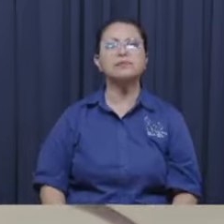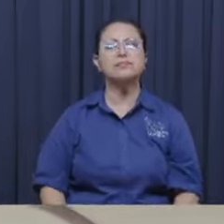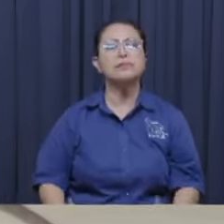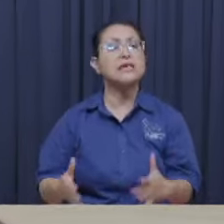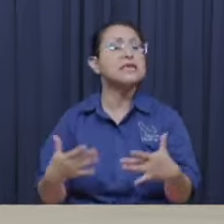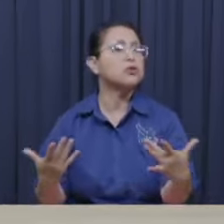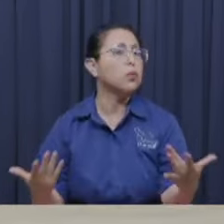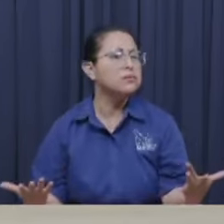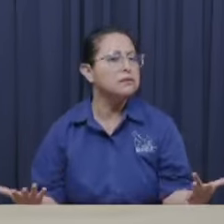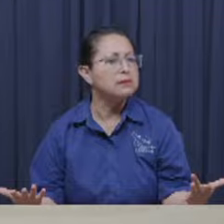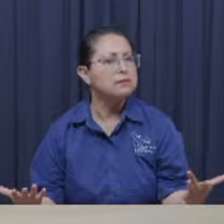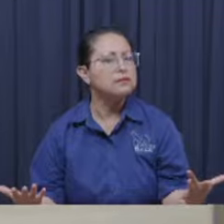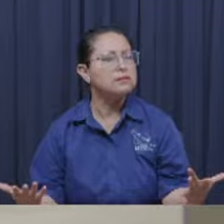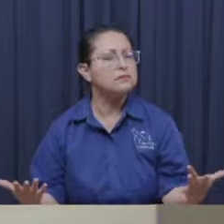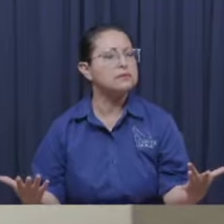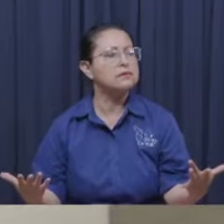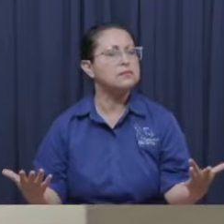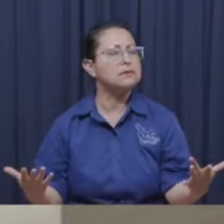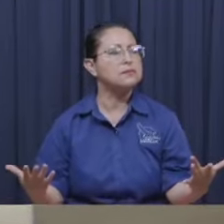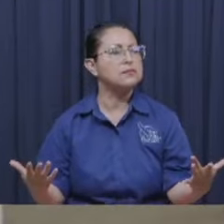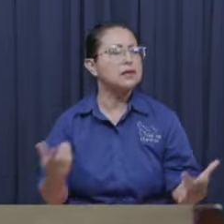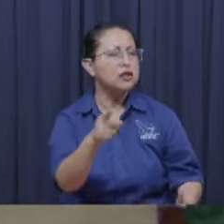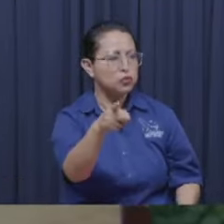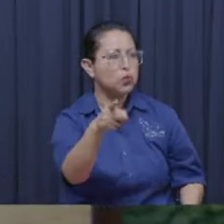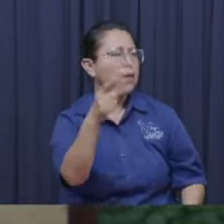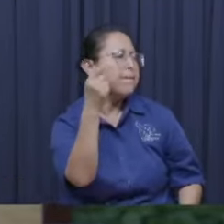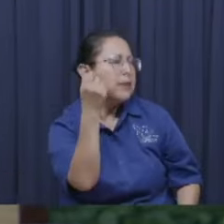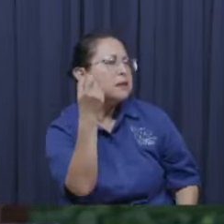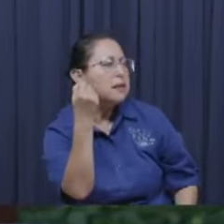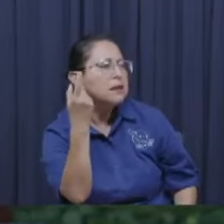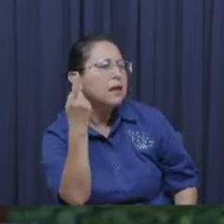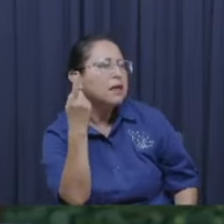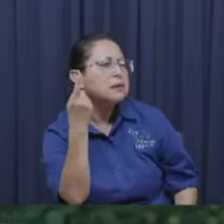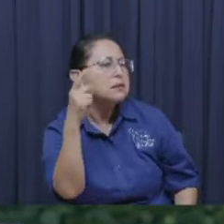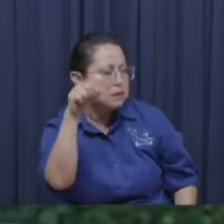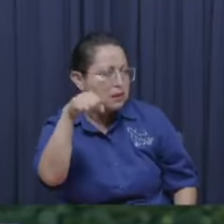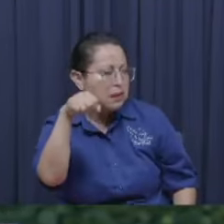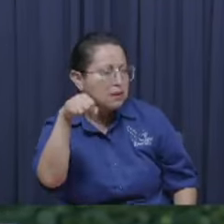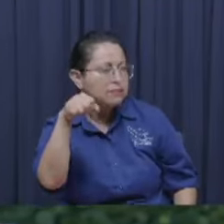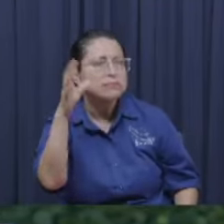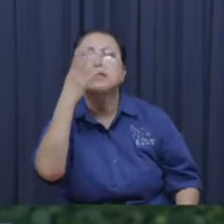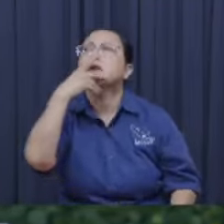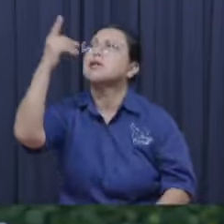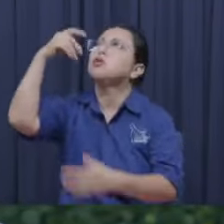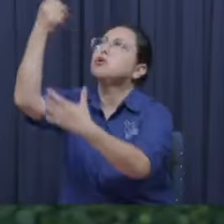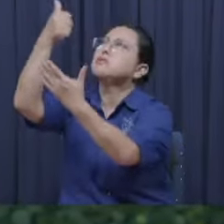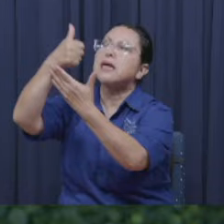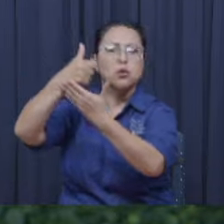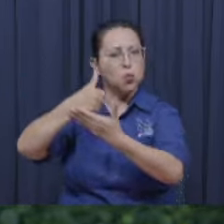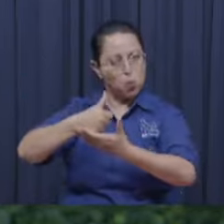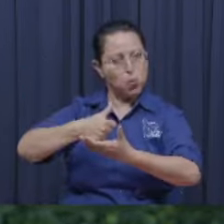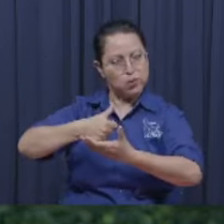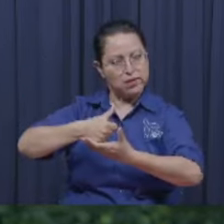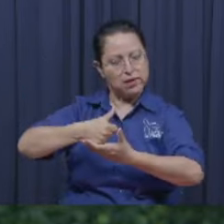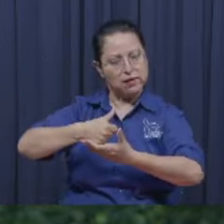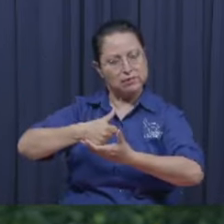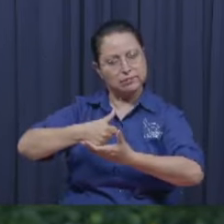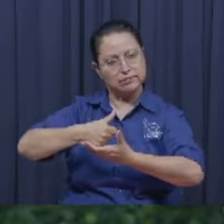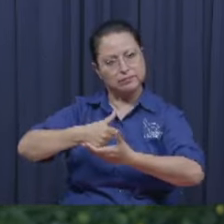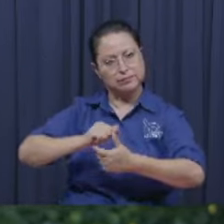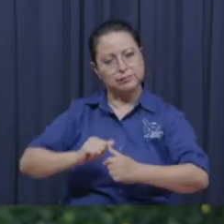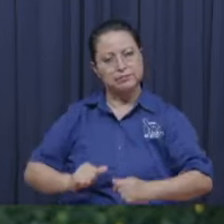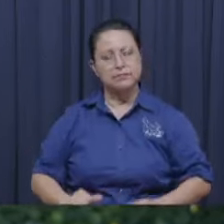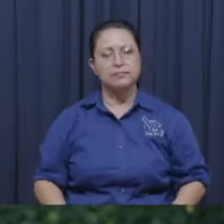Entonces, creo que me voy a ir dando a entender mejor y que el Señor me ayude para poderlo hacer conforme va pasando el